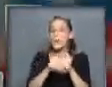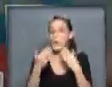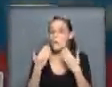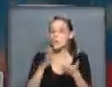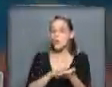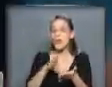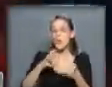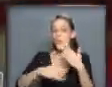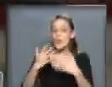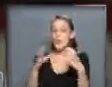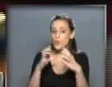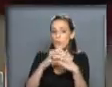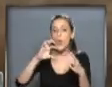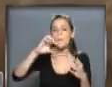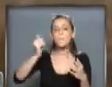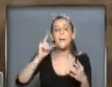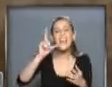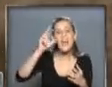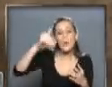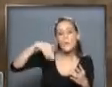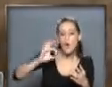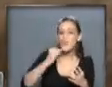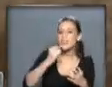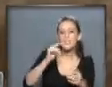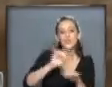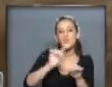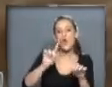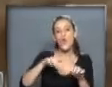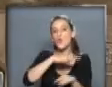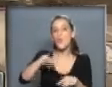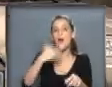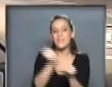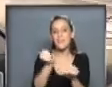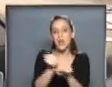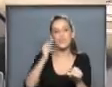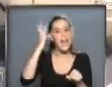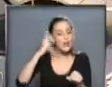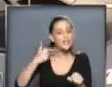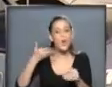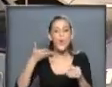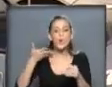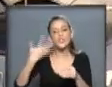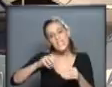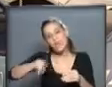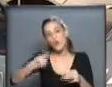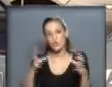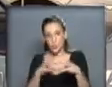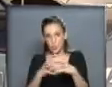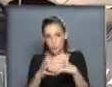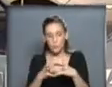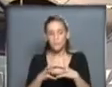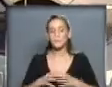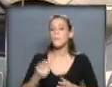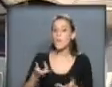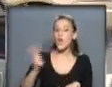Palermo, dijo que si no tenés lugar en San Lorenzo, te espera en Godoy Cruz. No sé, no me lo ha dicho a mí. El abogado Oscar Moyano volvió a negar